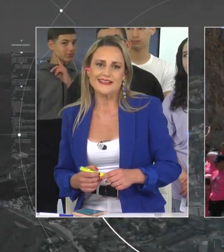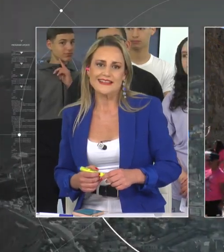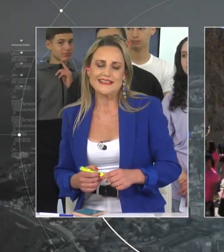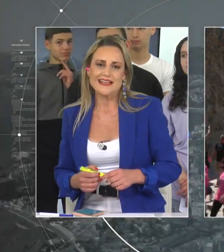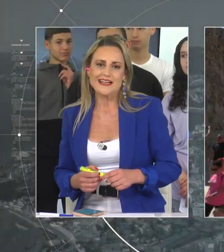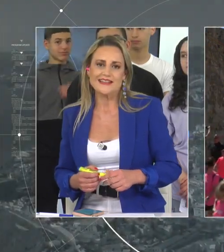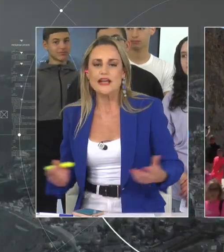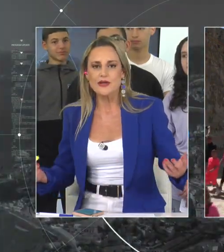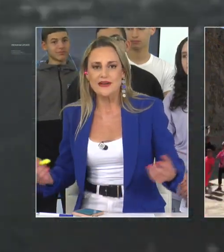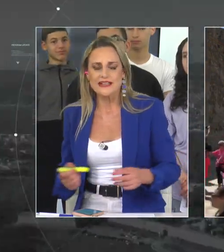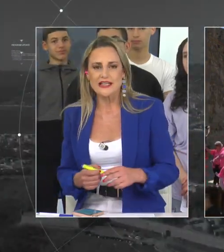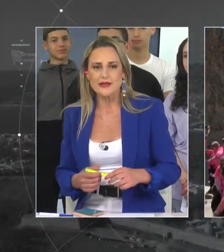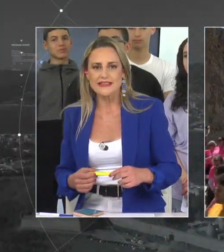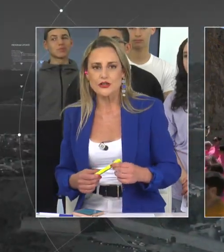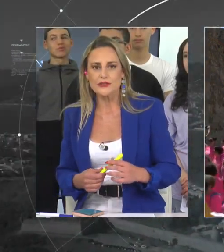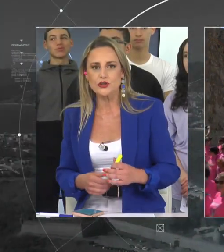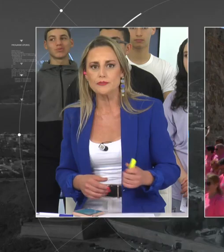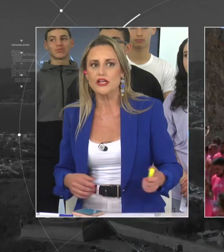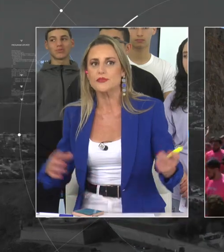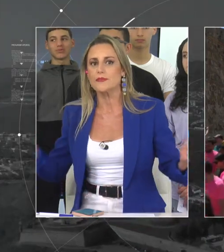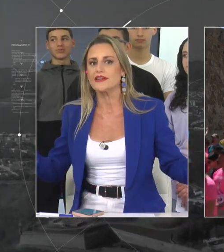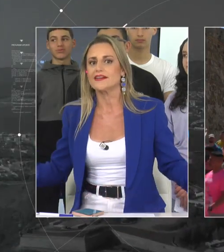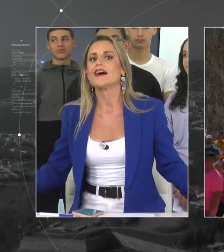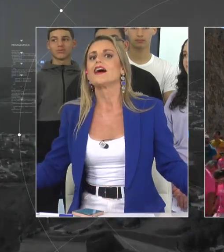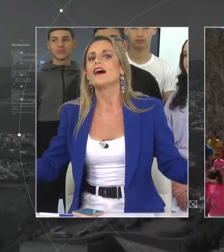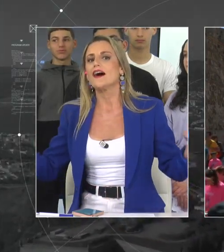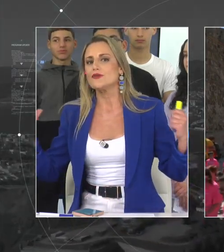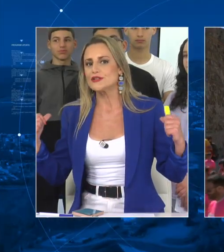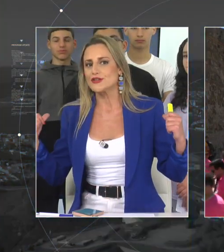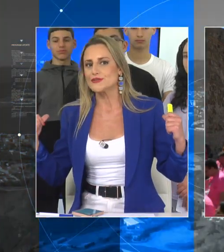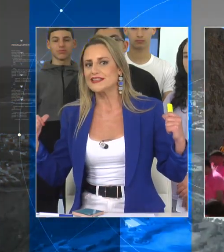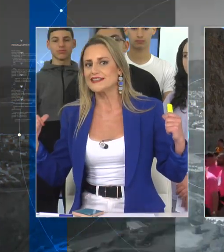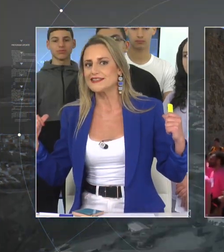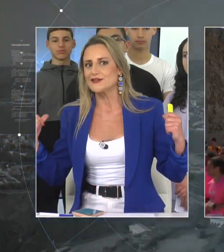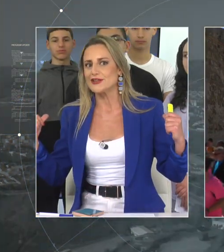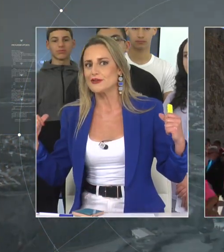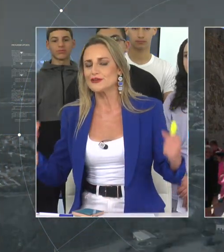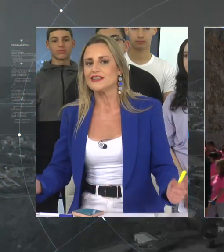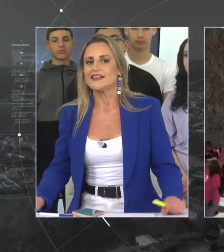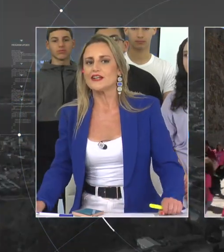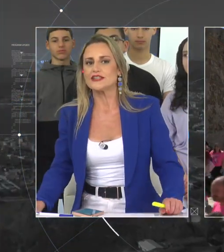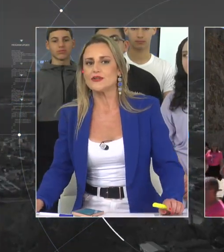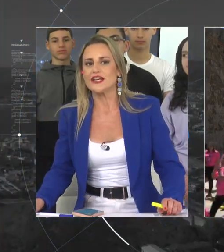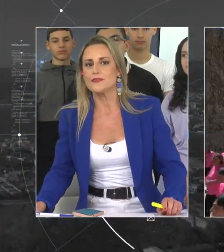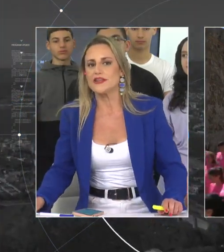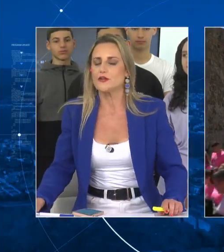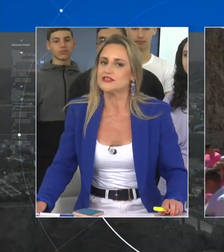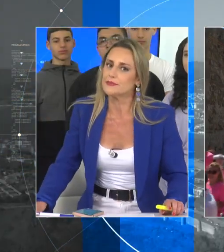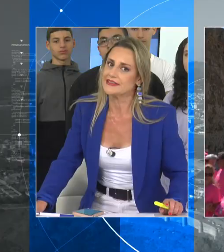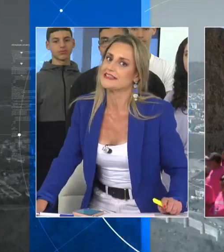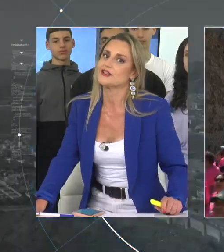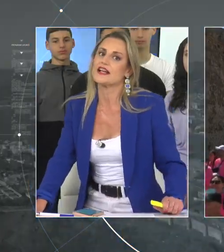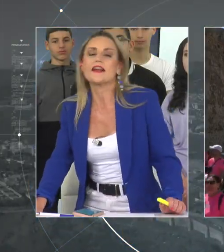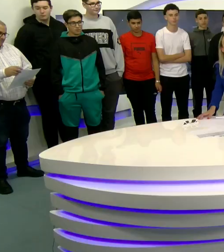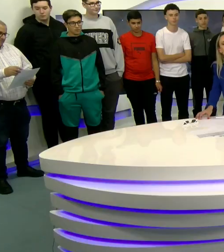de de esta de esta prueba que se celebraba este domingo pero les voy a pedir a nuestros visitantes a nuestros amigos que nos ayuden a despedir como